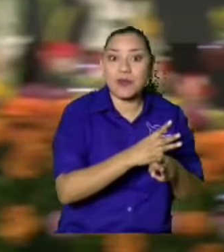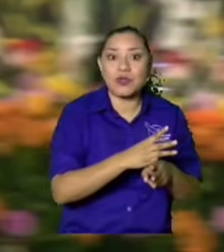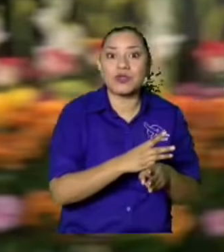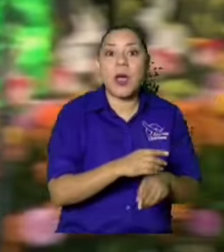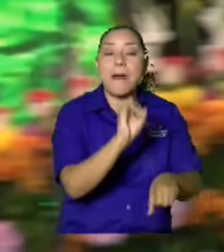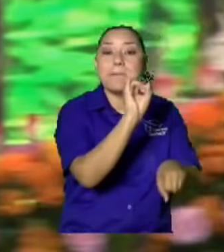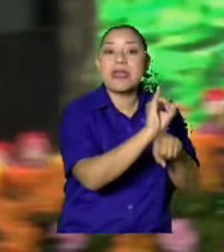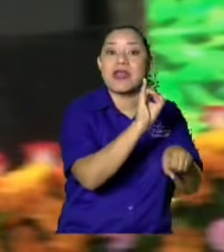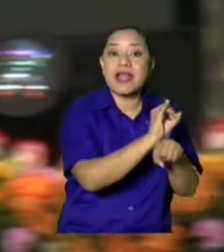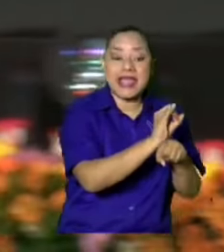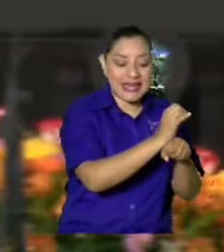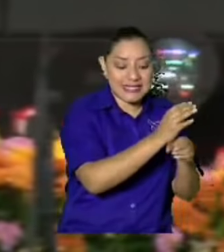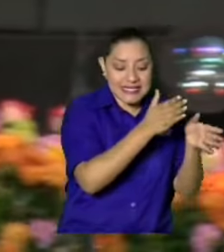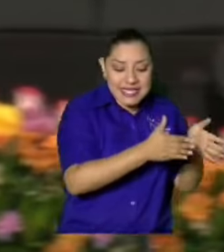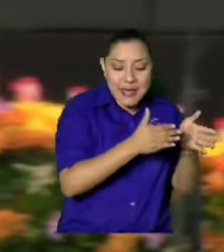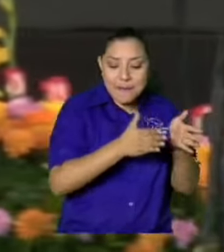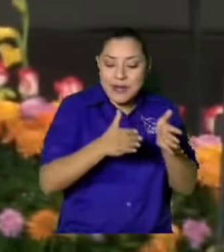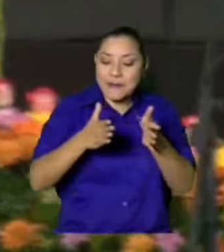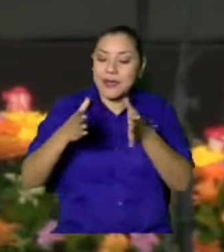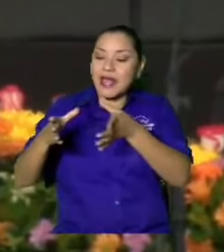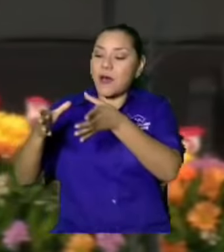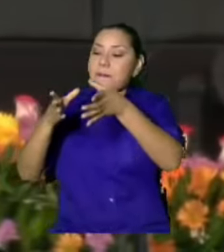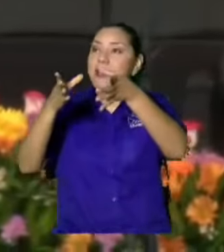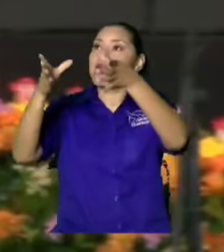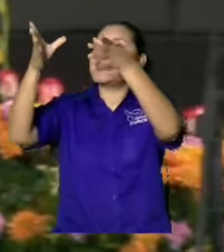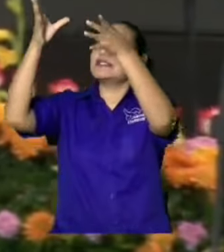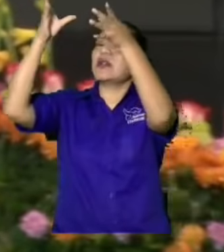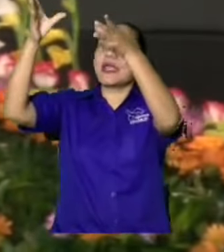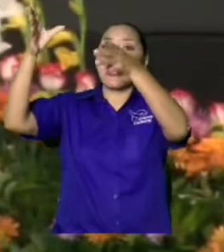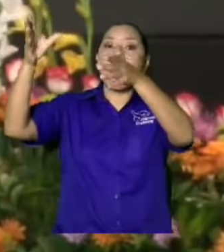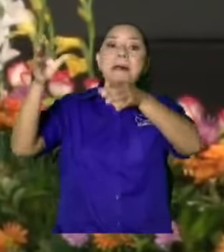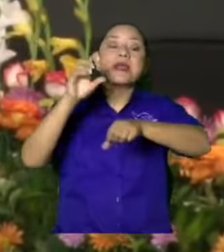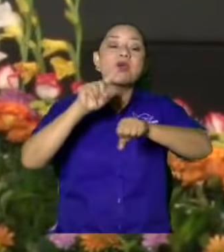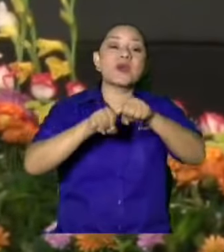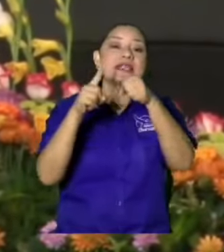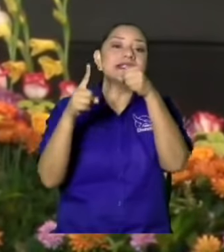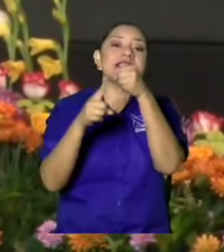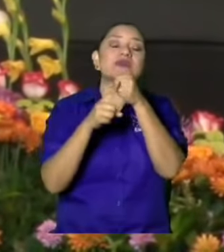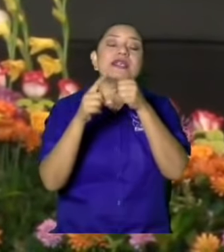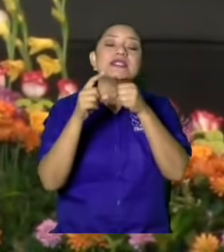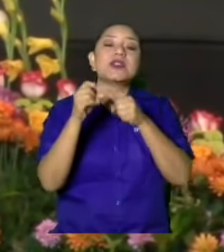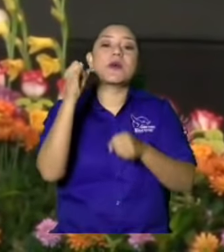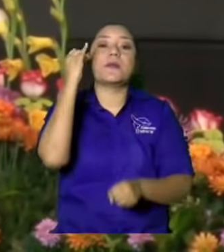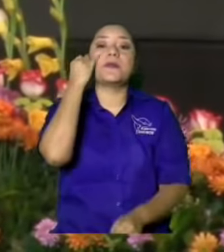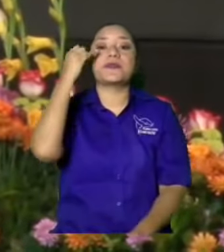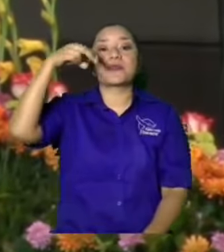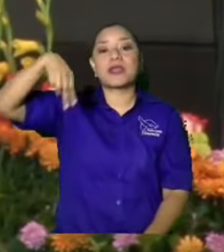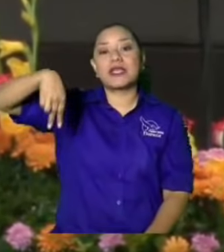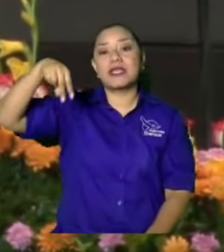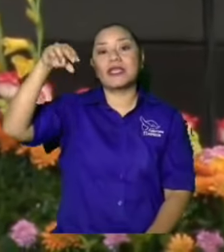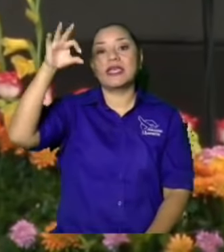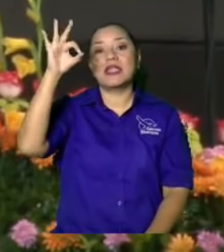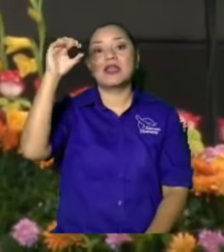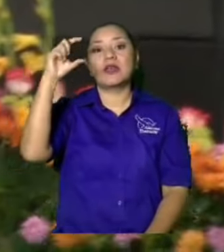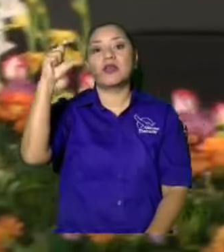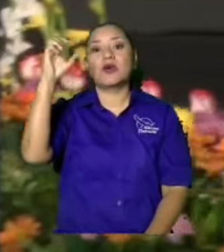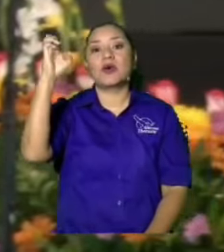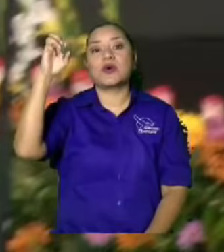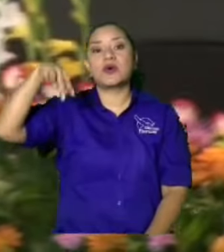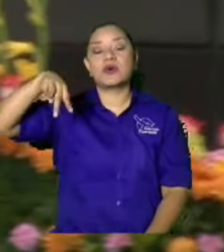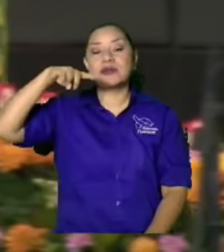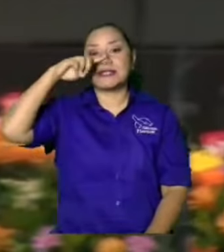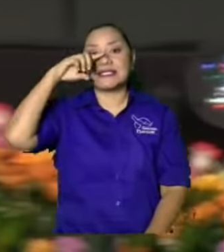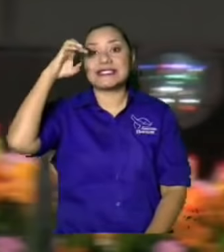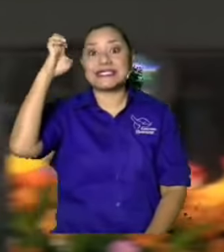pero va a subir en un estado de inocencia. ¿Cuántos dan gloria a Dios? Por eso es que tiene que haber